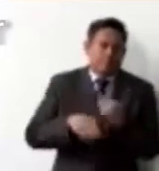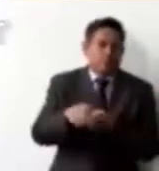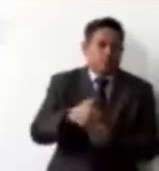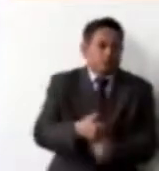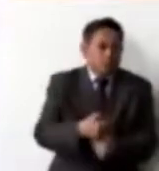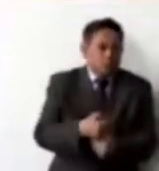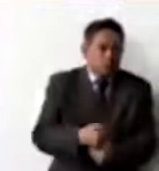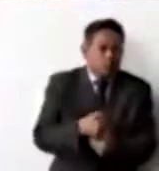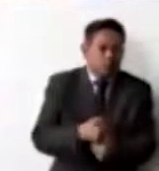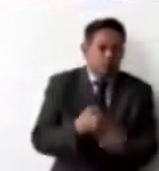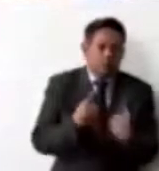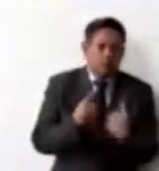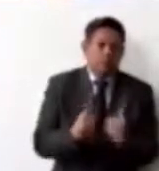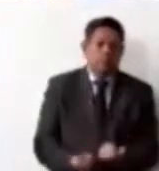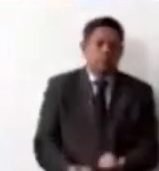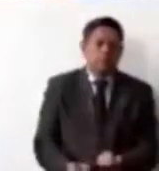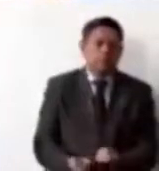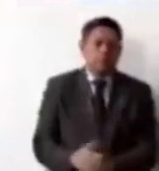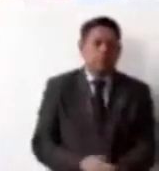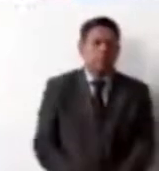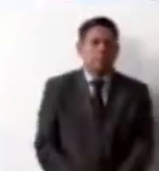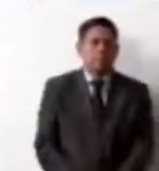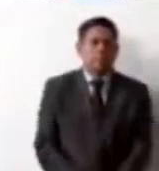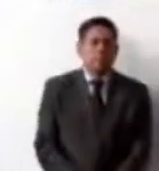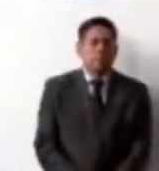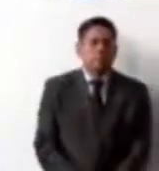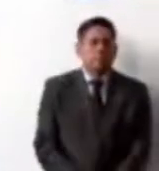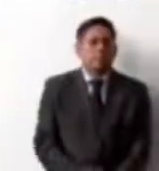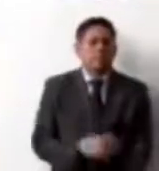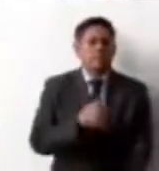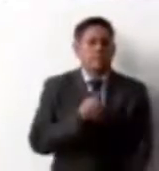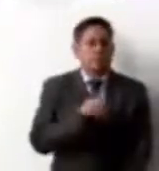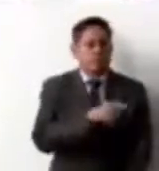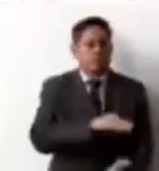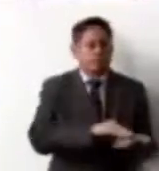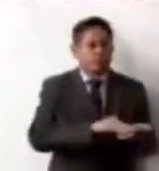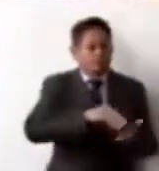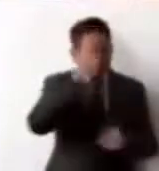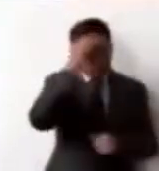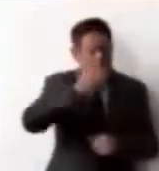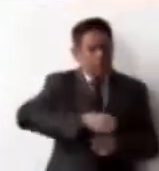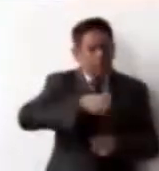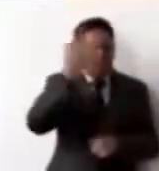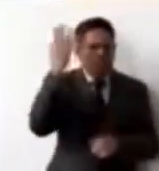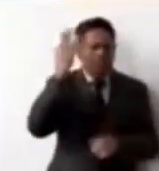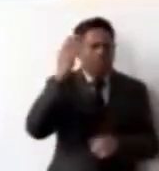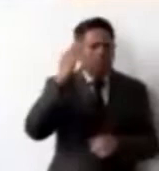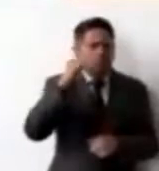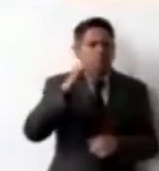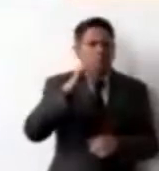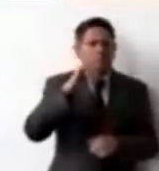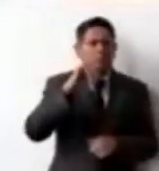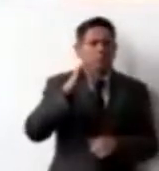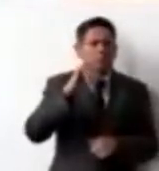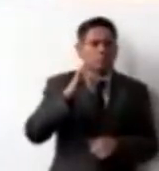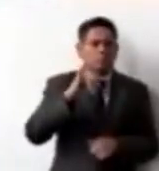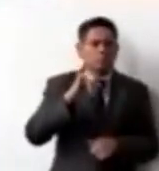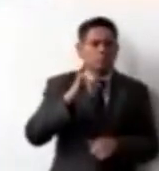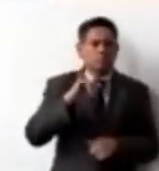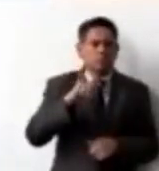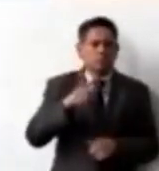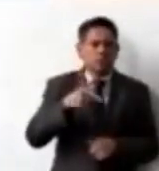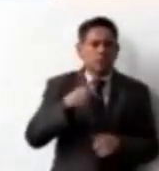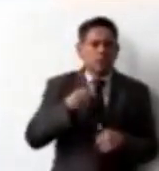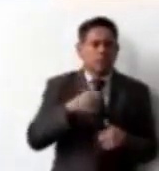de ustedes. Yo sí perdono. Yo en esto